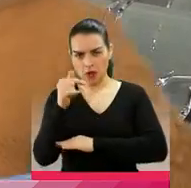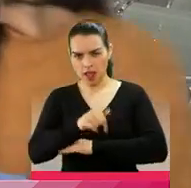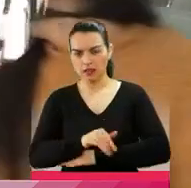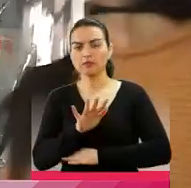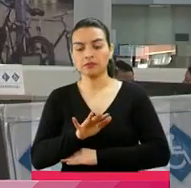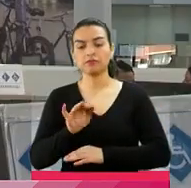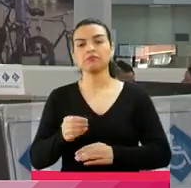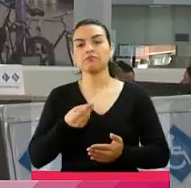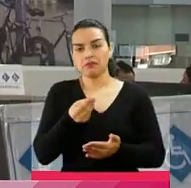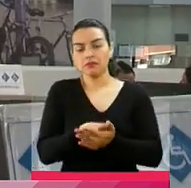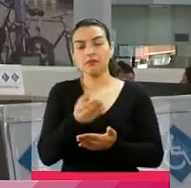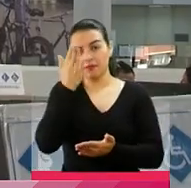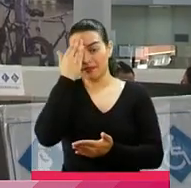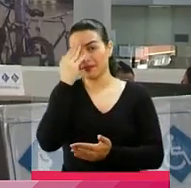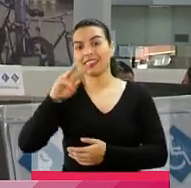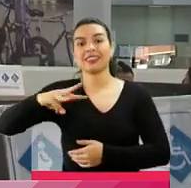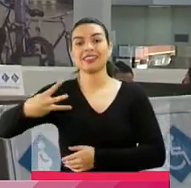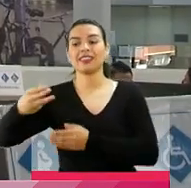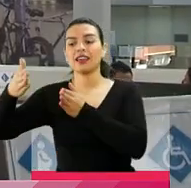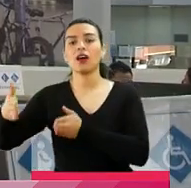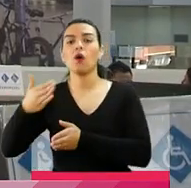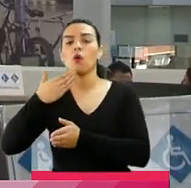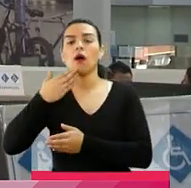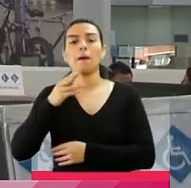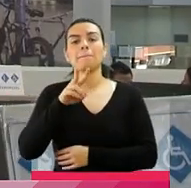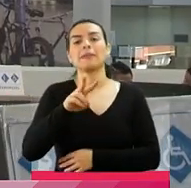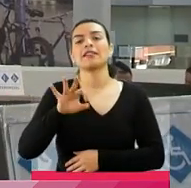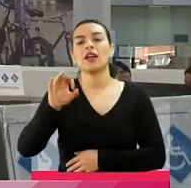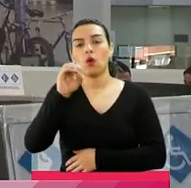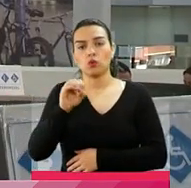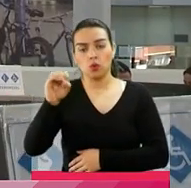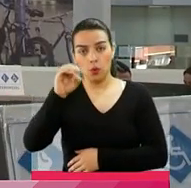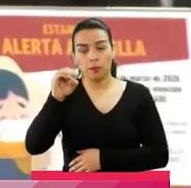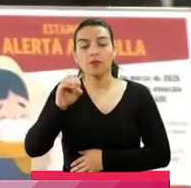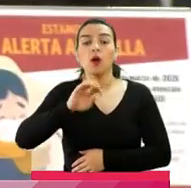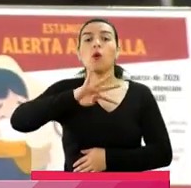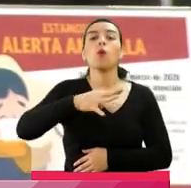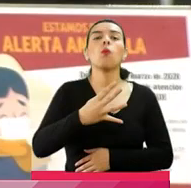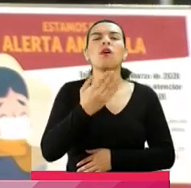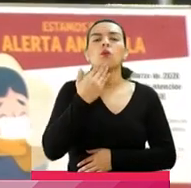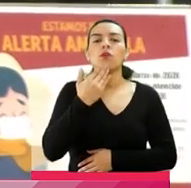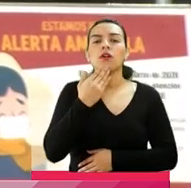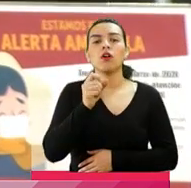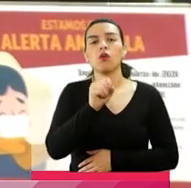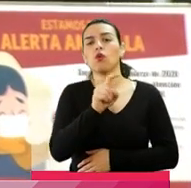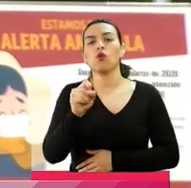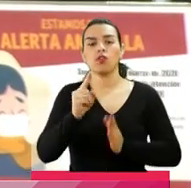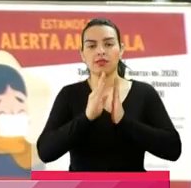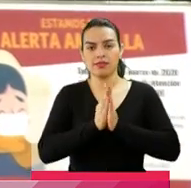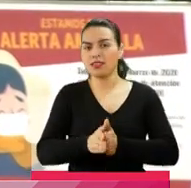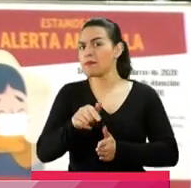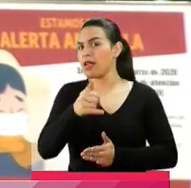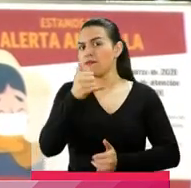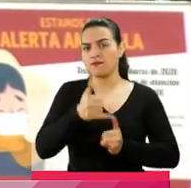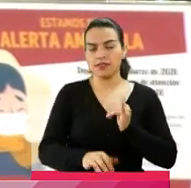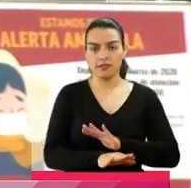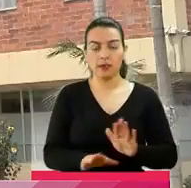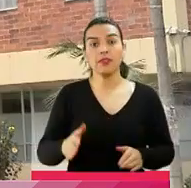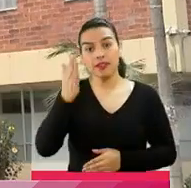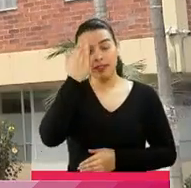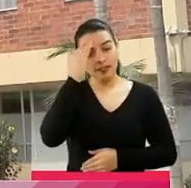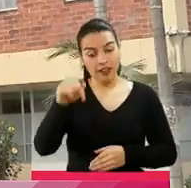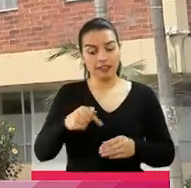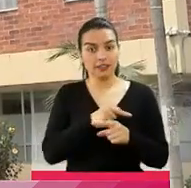del impuesto vence el 23 de octubre y la cuarta y última el 11 de diciembre. También tenga en cuenta que durante esta semana no